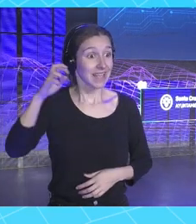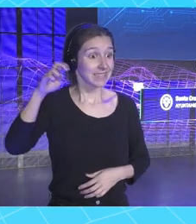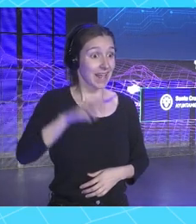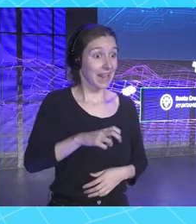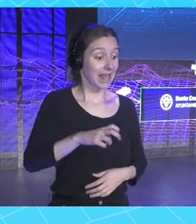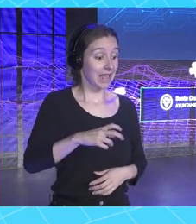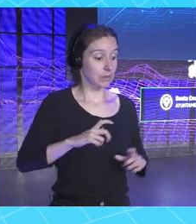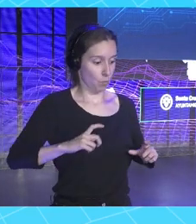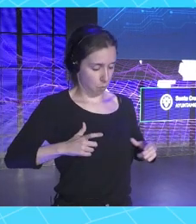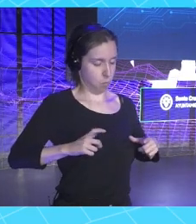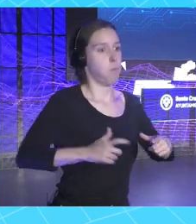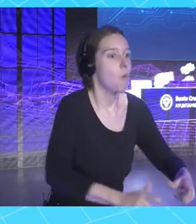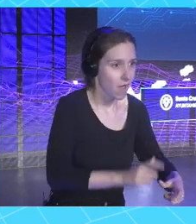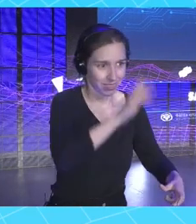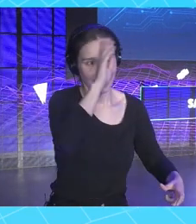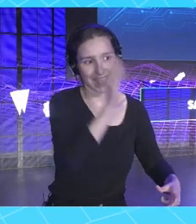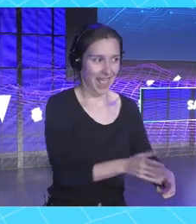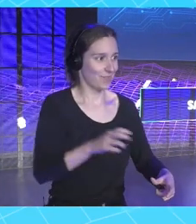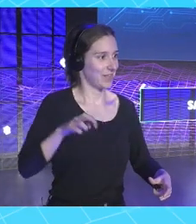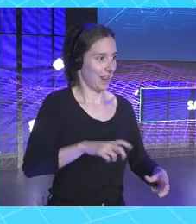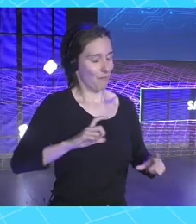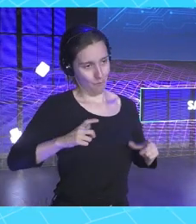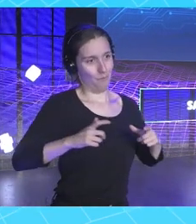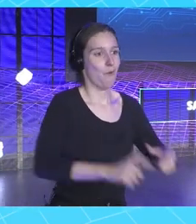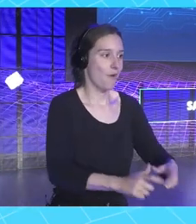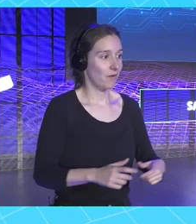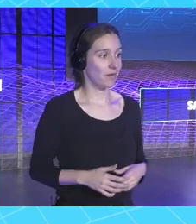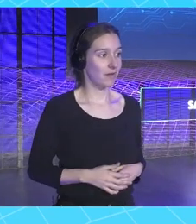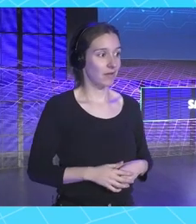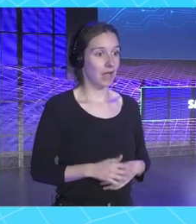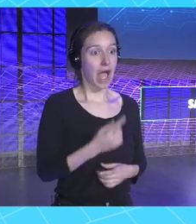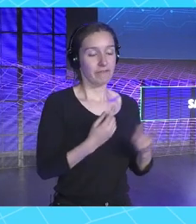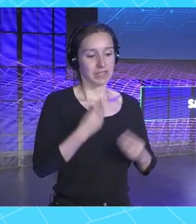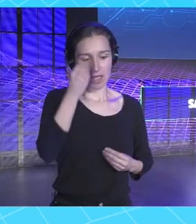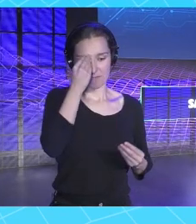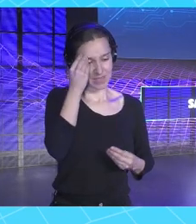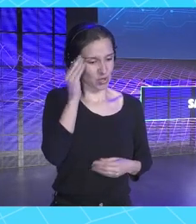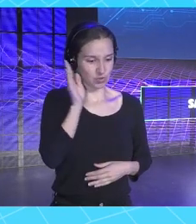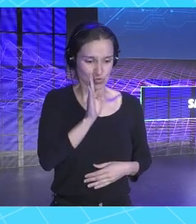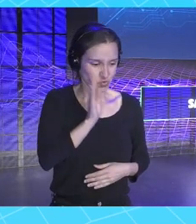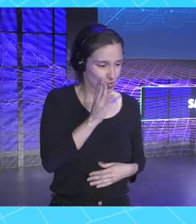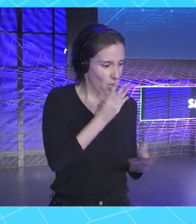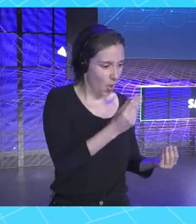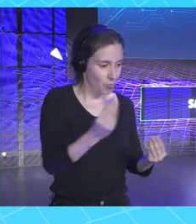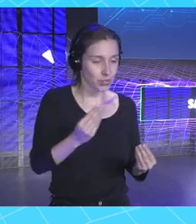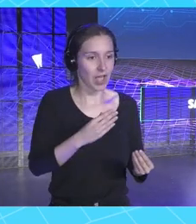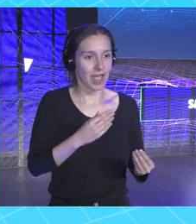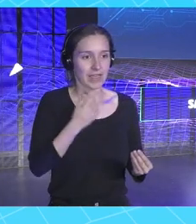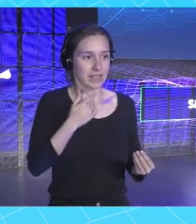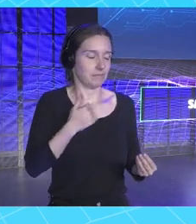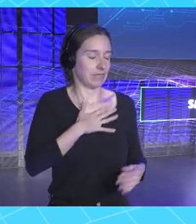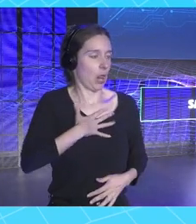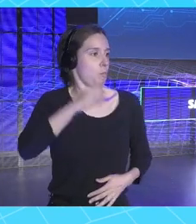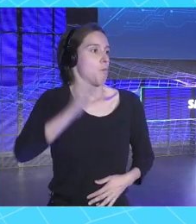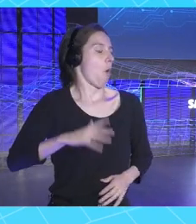va directo pero directo por las escaleras que ya a veces pienso A lo mejor hay mucha en la casa y dice me quiero morir pero